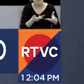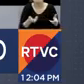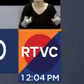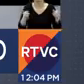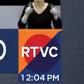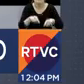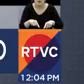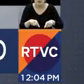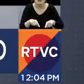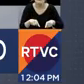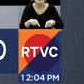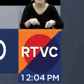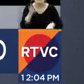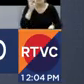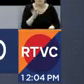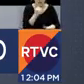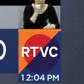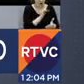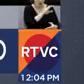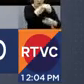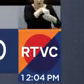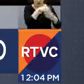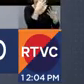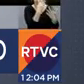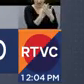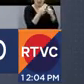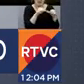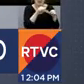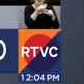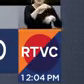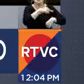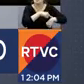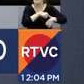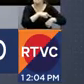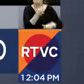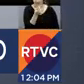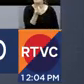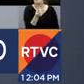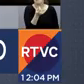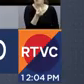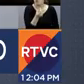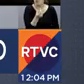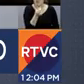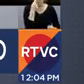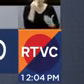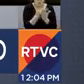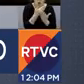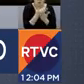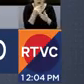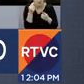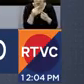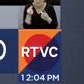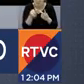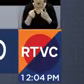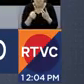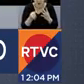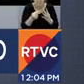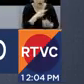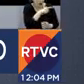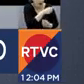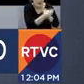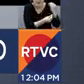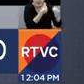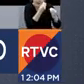consideran que la pena que podría llegar a pagar Jonier es muy bajita, teniendo en cuenta todas las pruebas que ha presentado